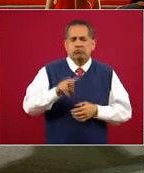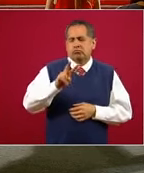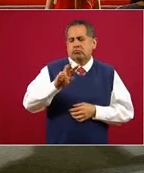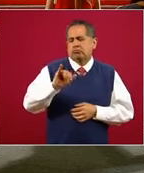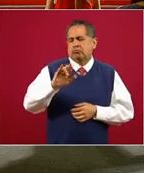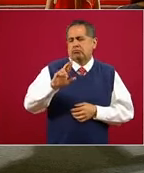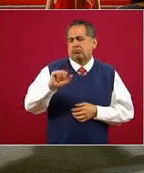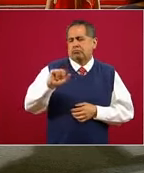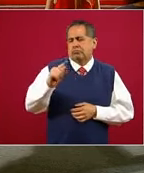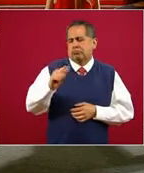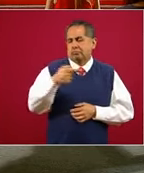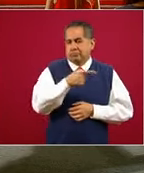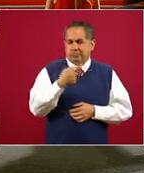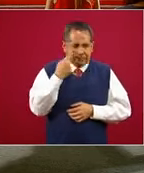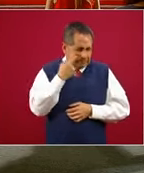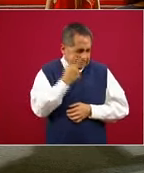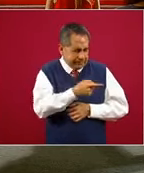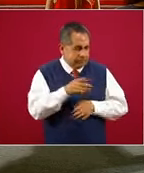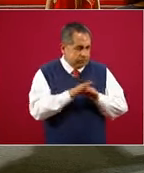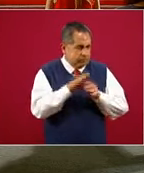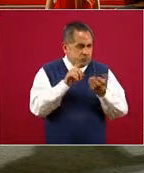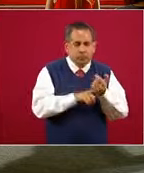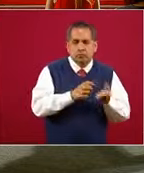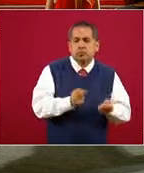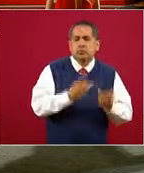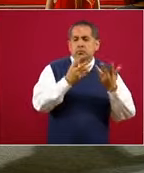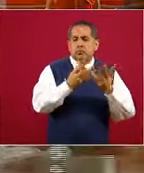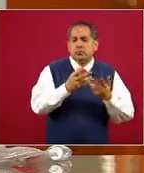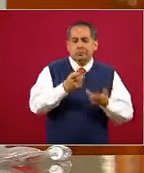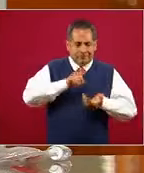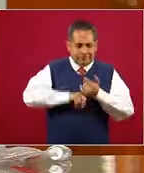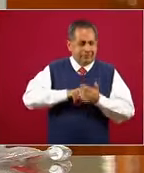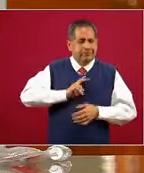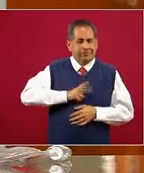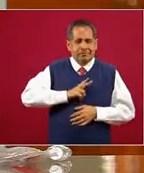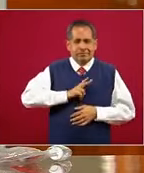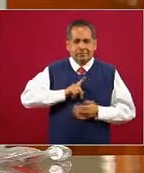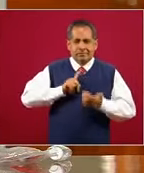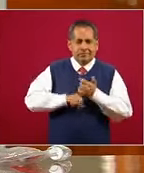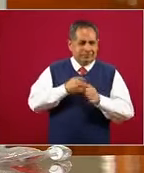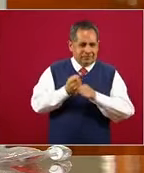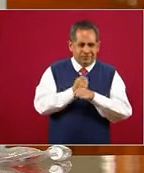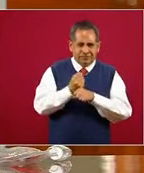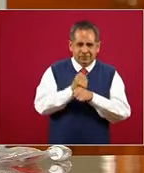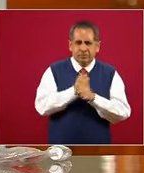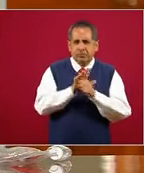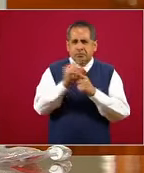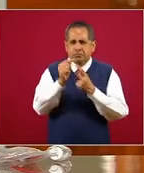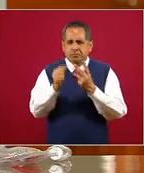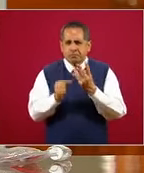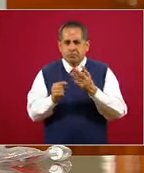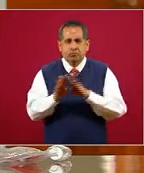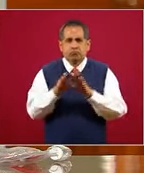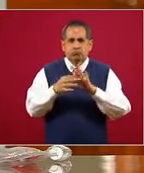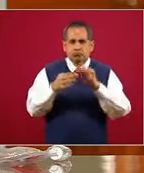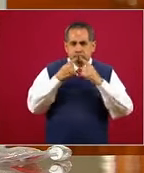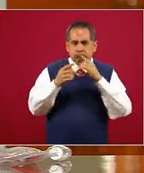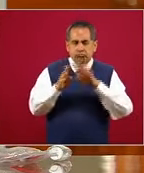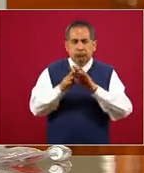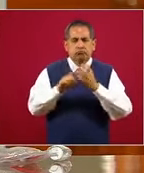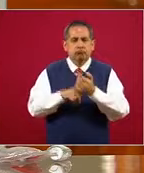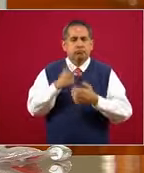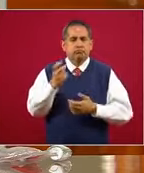La carga viral lo que mide literal son los virus que están circulando en nuestra sangre, este material genético,